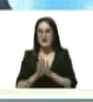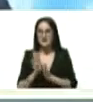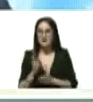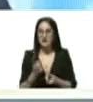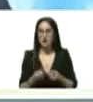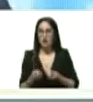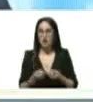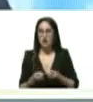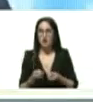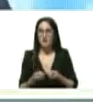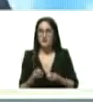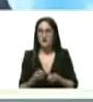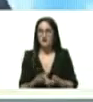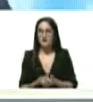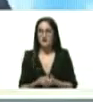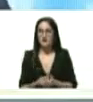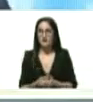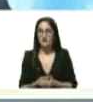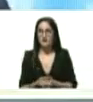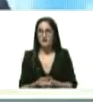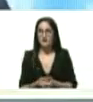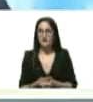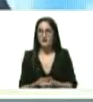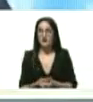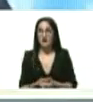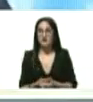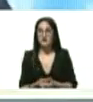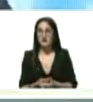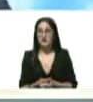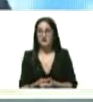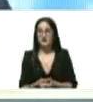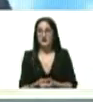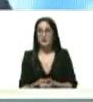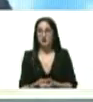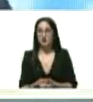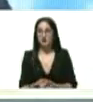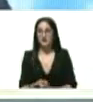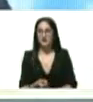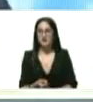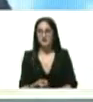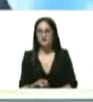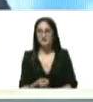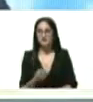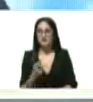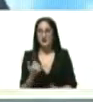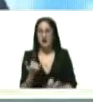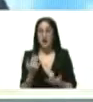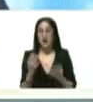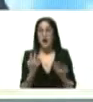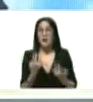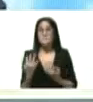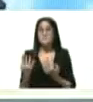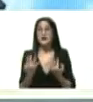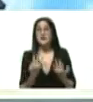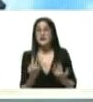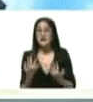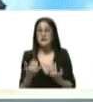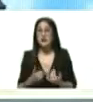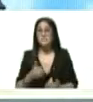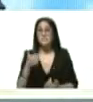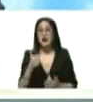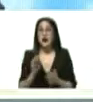económico, el informe que publica la CEPAL sube la expectativa del crecimiento